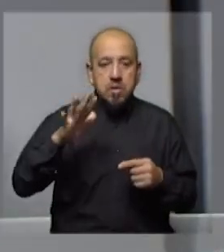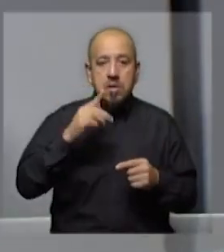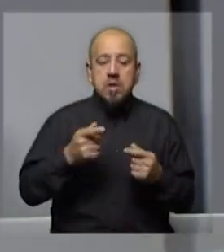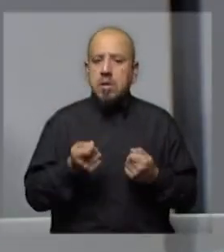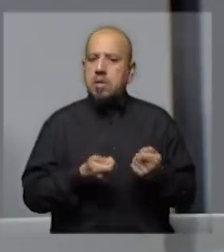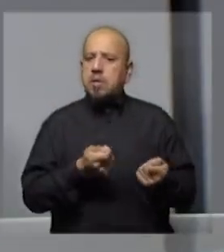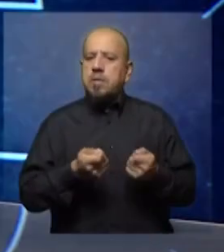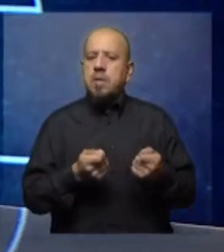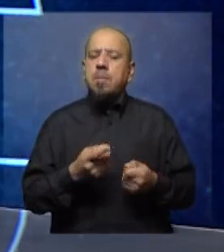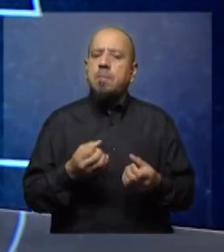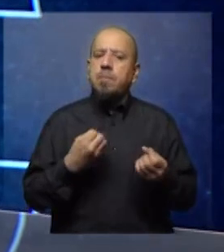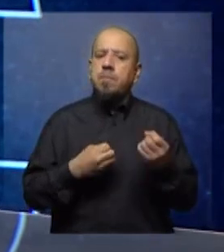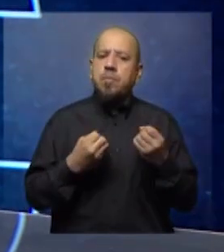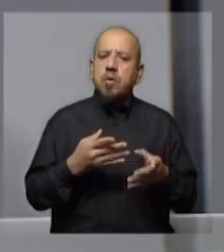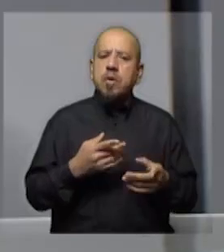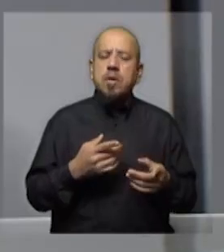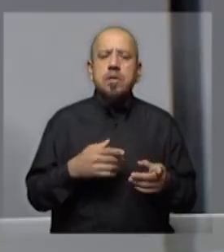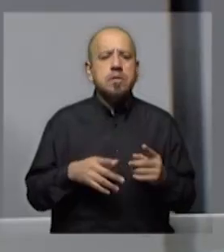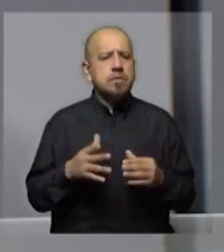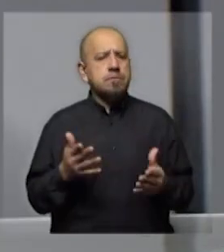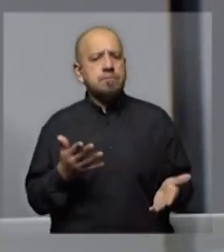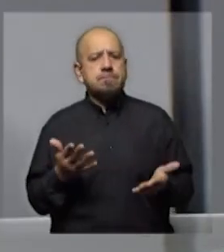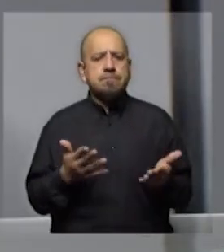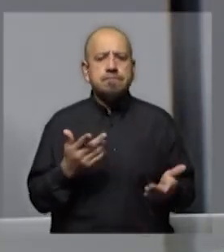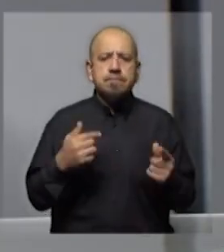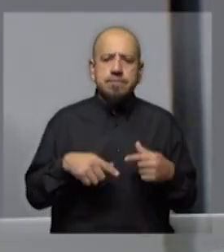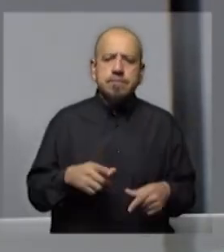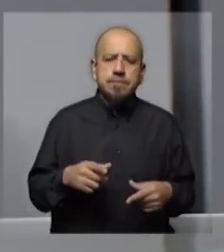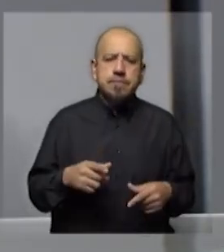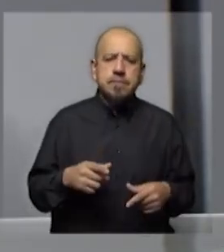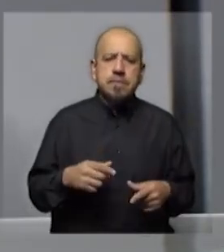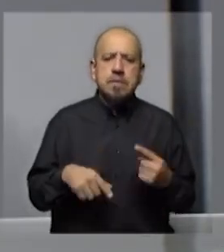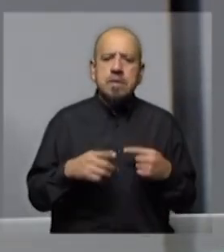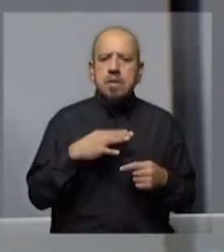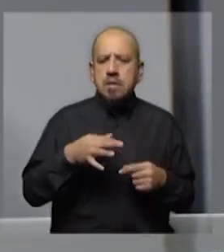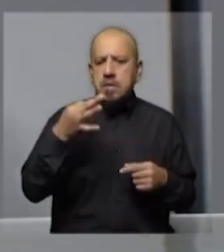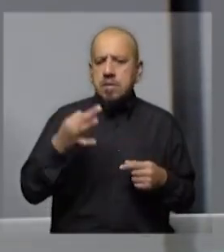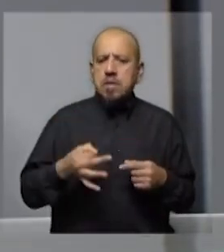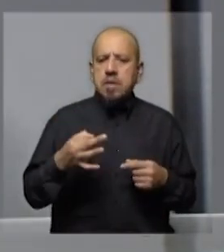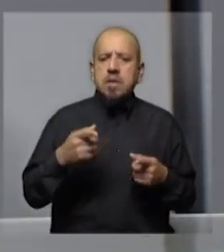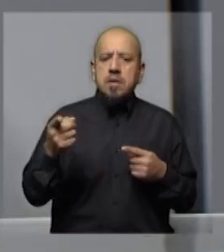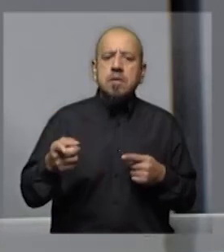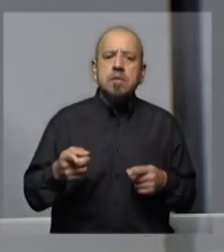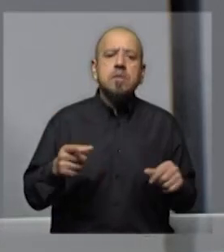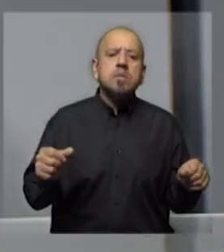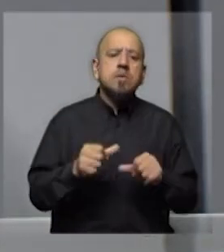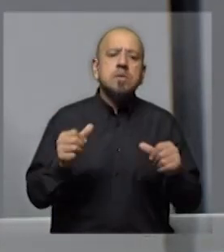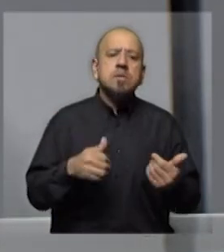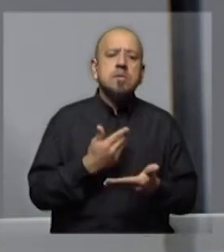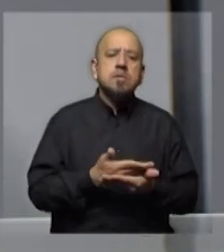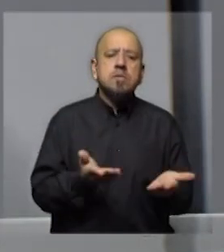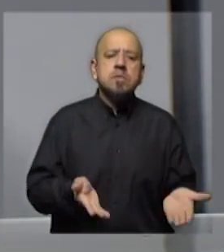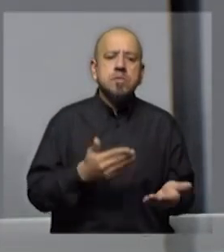los colegas Eduardo porque más de uno le habrá dicho Carlitos estamos tratando de vender verdades acabadas Y vos pones sobre la mesa